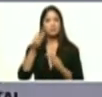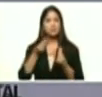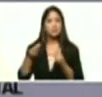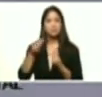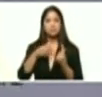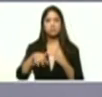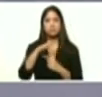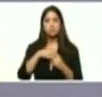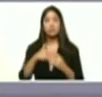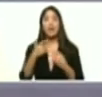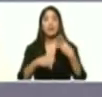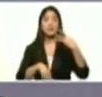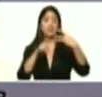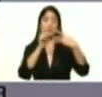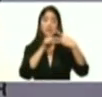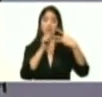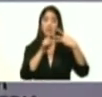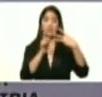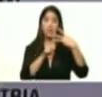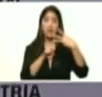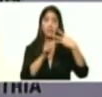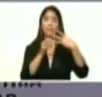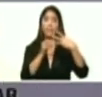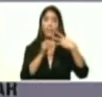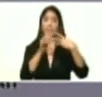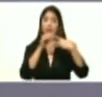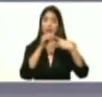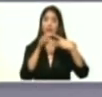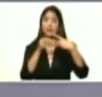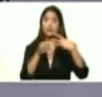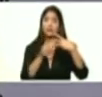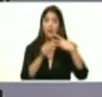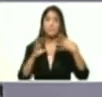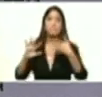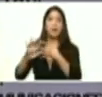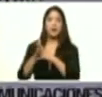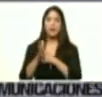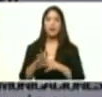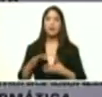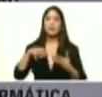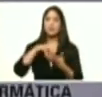Tres líneas para lograr vencer la inflación